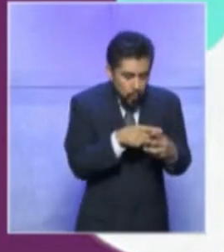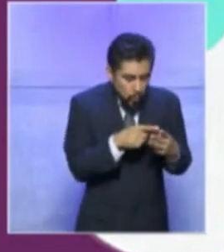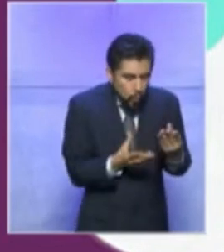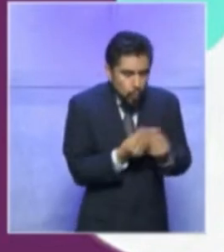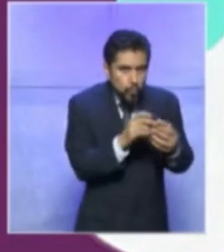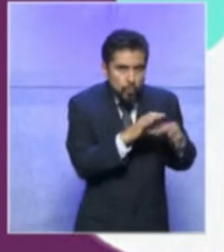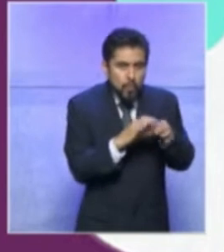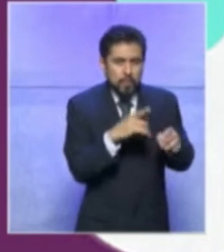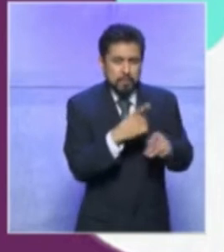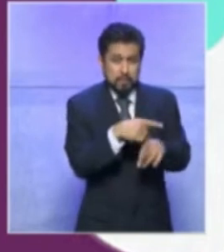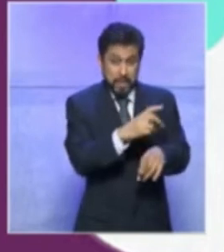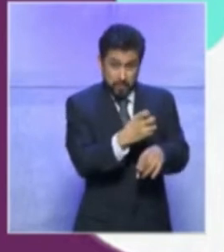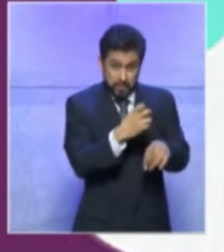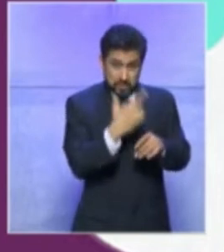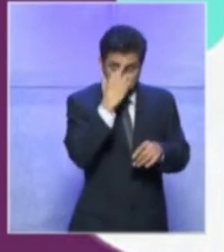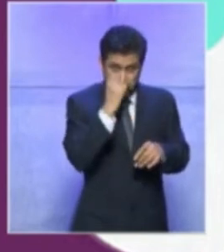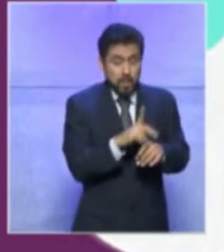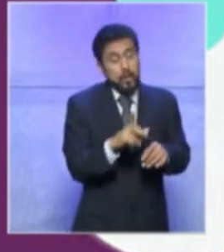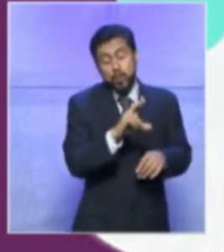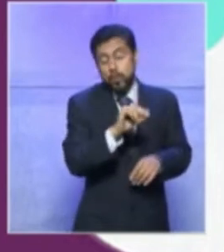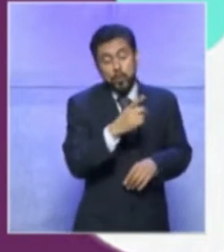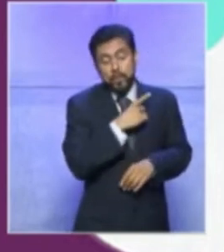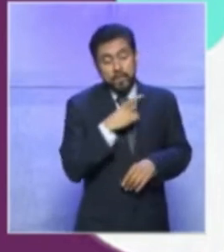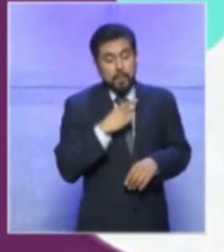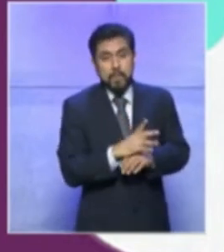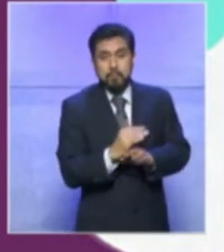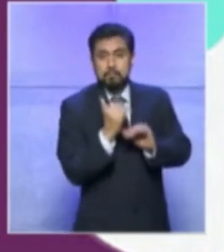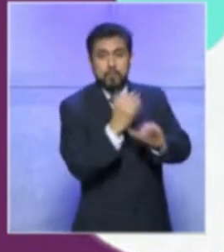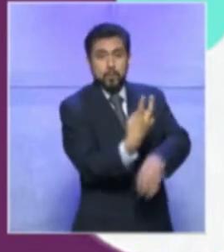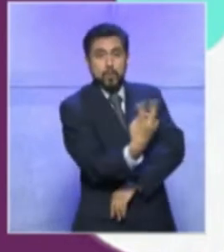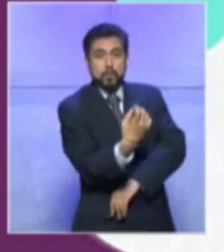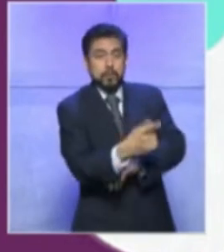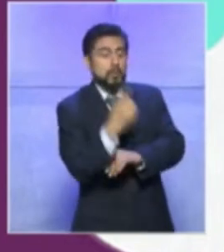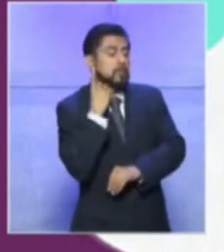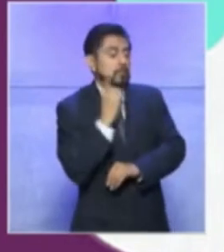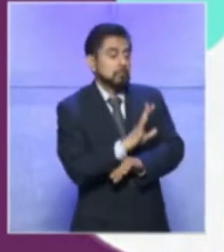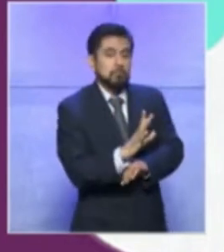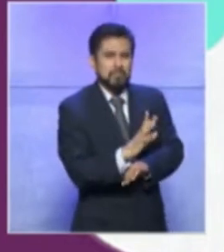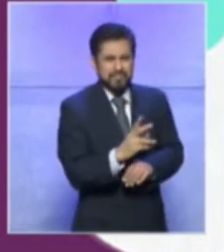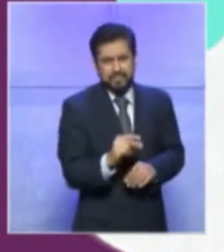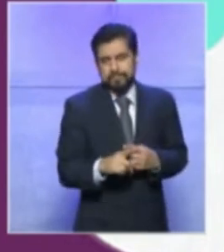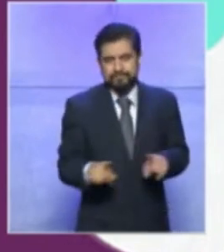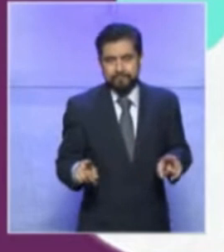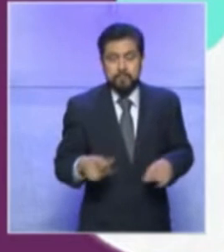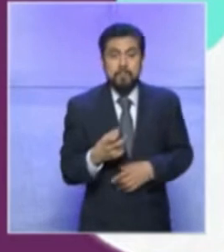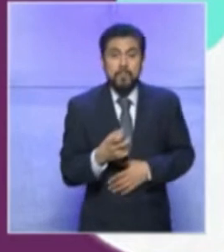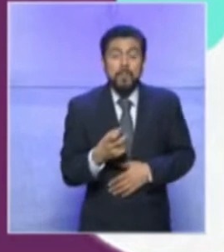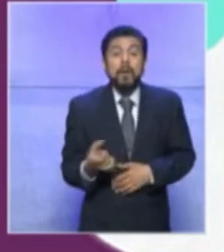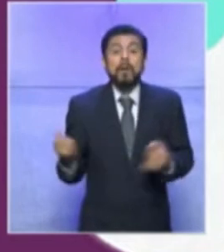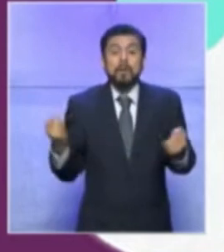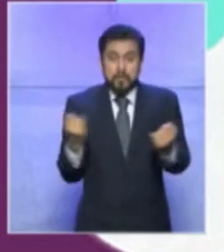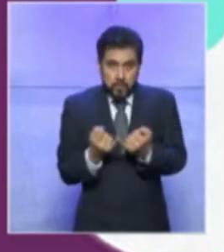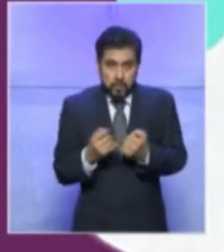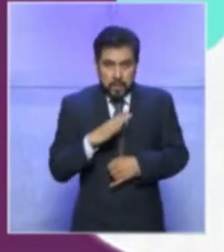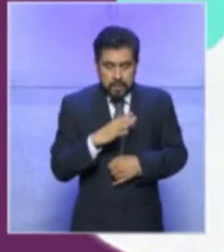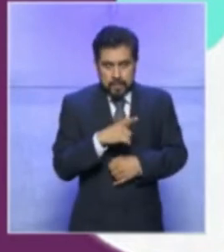esta razón deban asignársele el total de las 200 diputaciones de RP. Hay también una imposibilidad